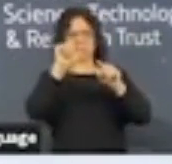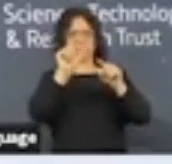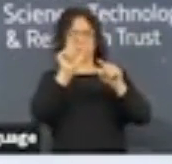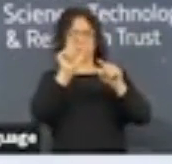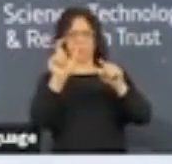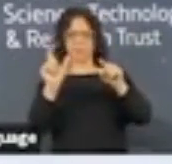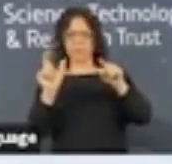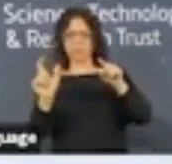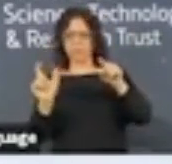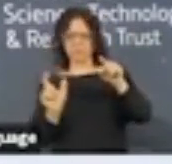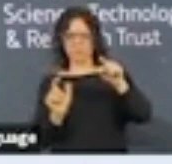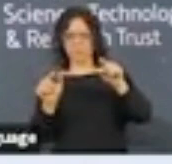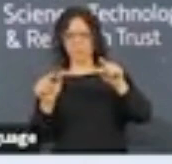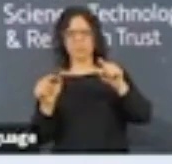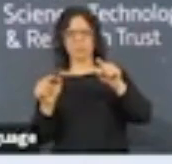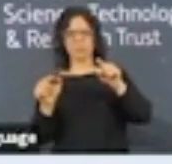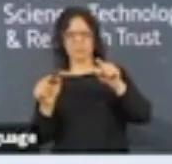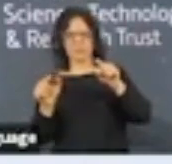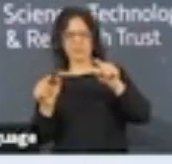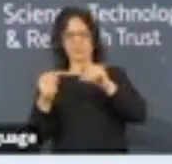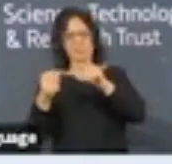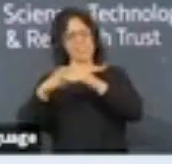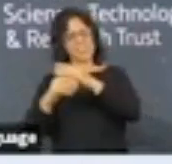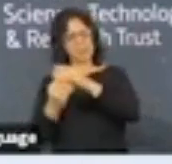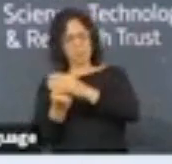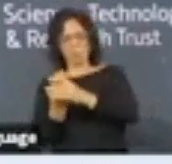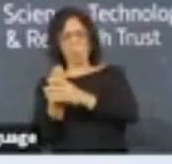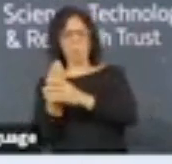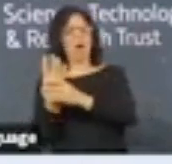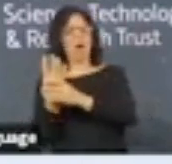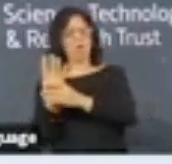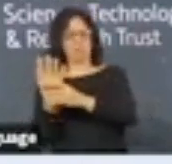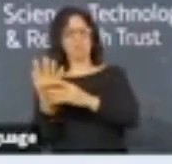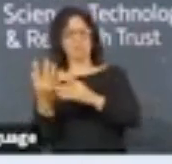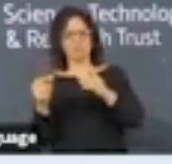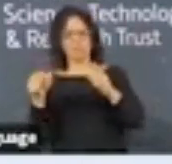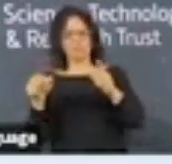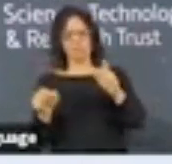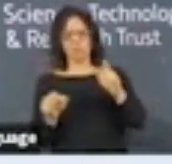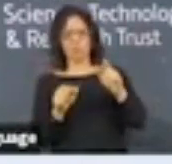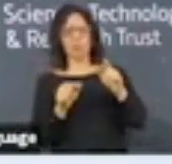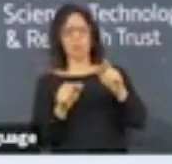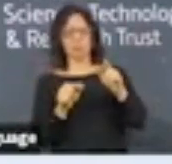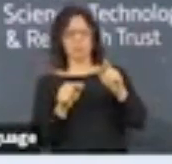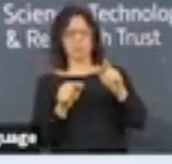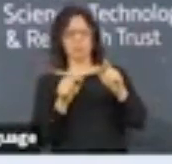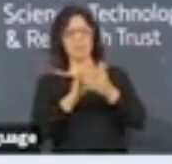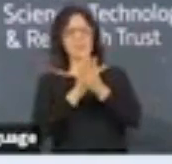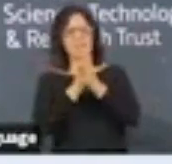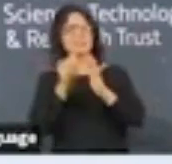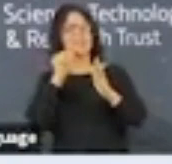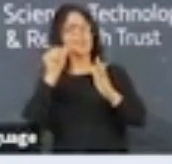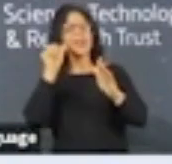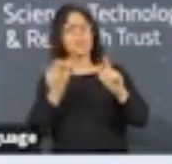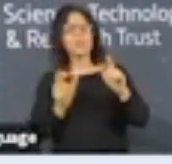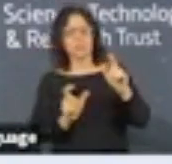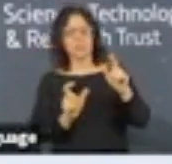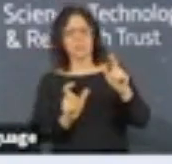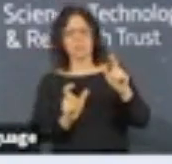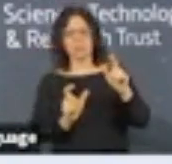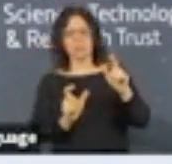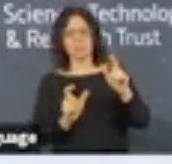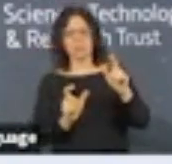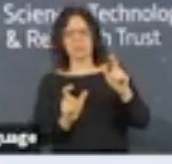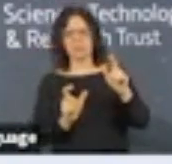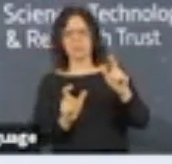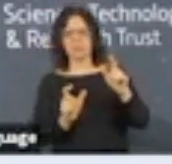que se formó en el agua, y este mosquito adulto está unos minutos encima